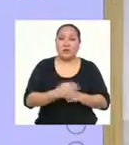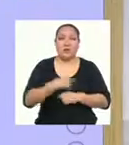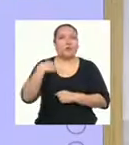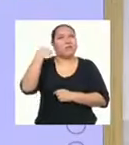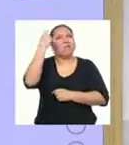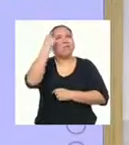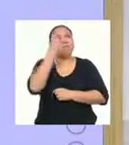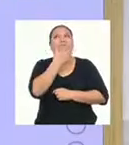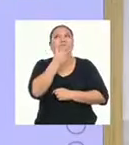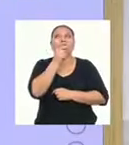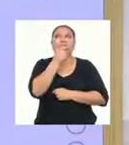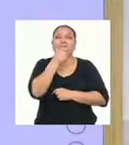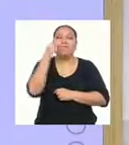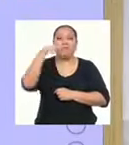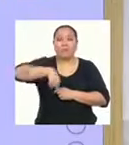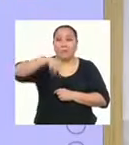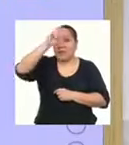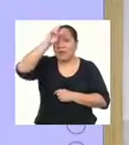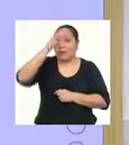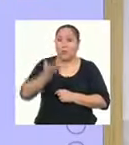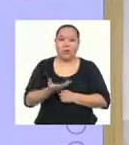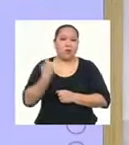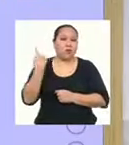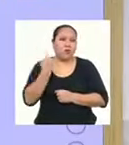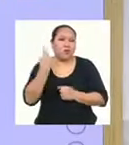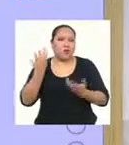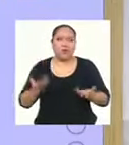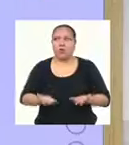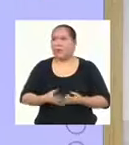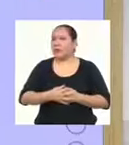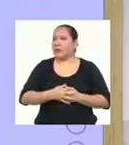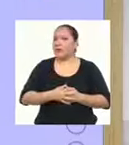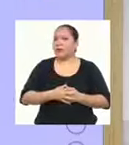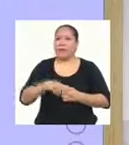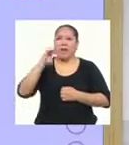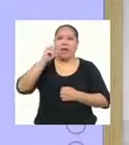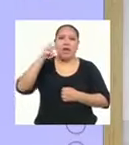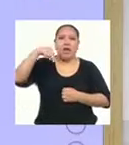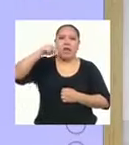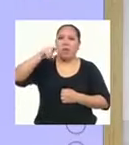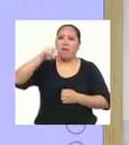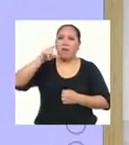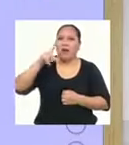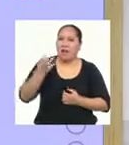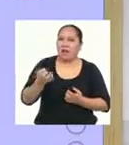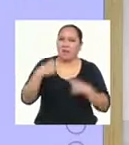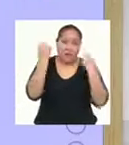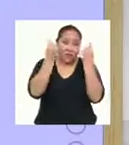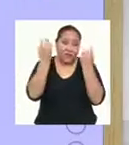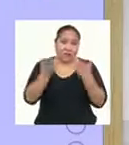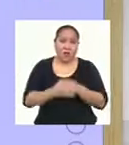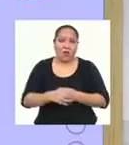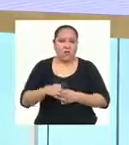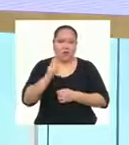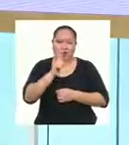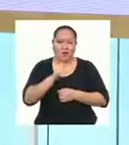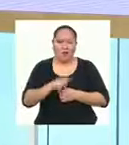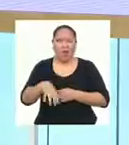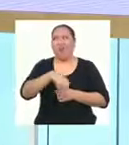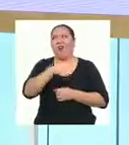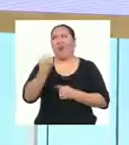me hace pensar que en el Perú no solo hay carnavales, sino que también existen otras festividades.